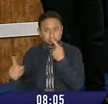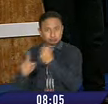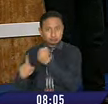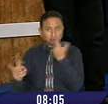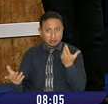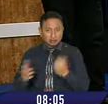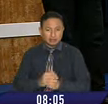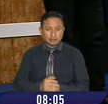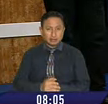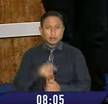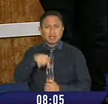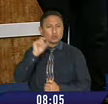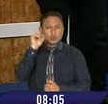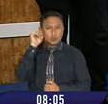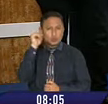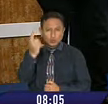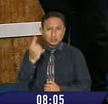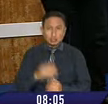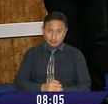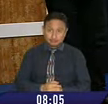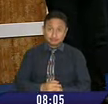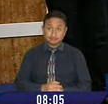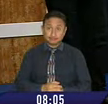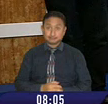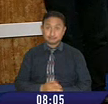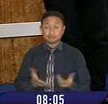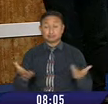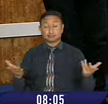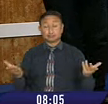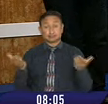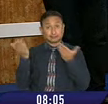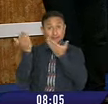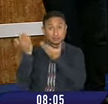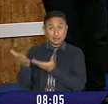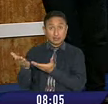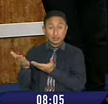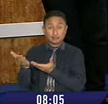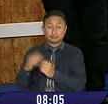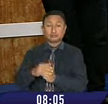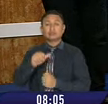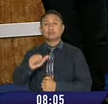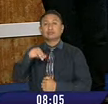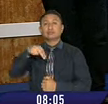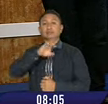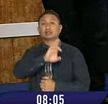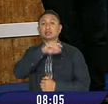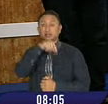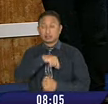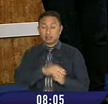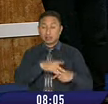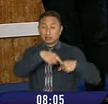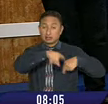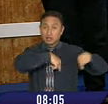lo que no entendemos, Denita, no entendemos. Entonces, ahí... Claramente la agencia metropolitana, agencia de